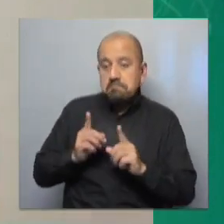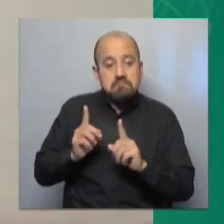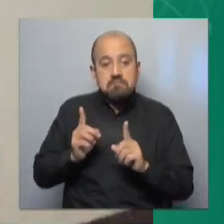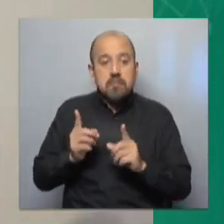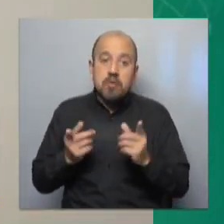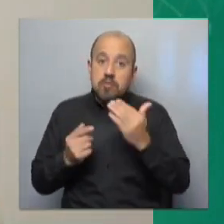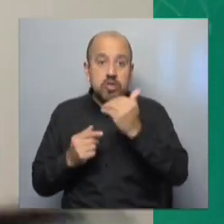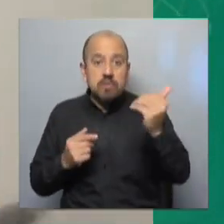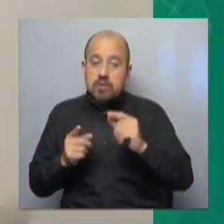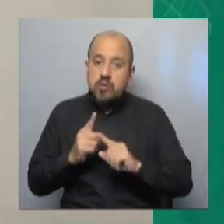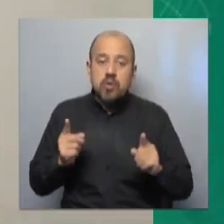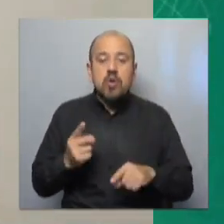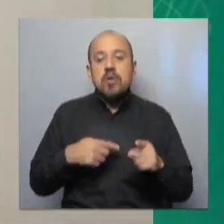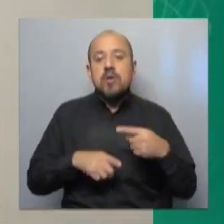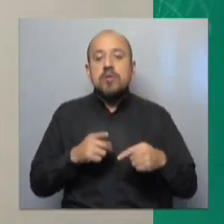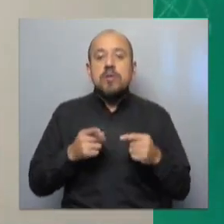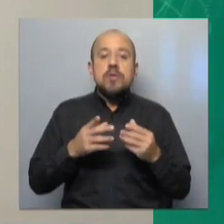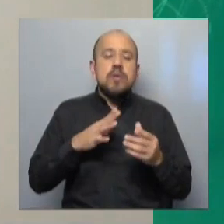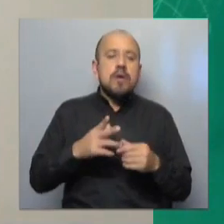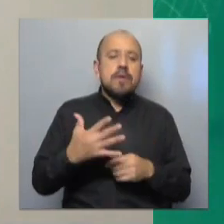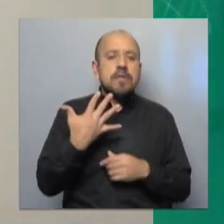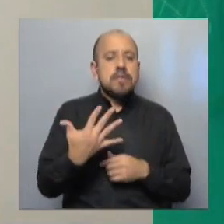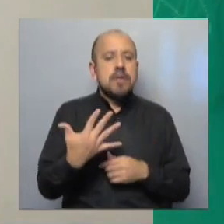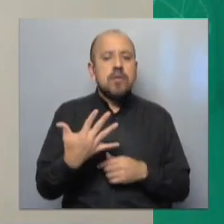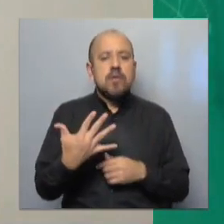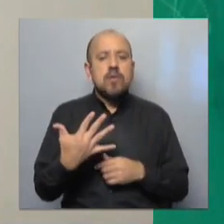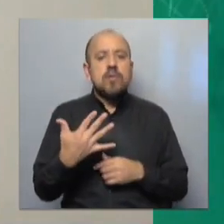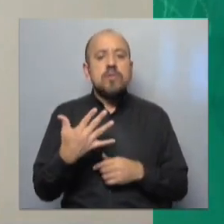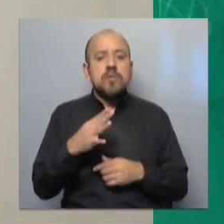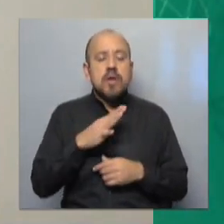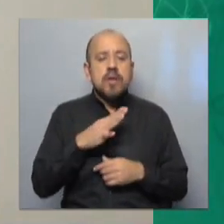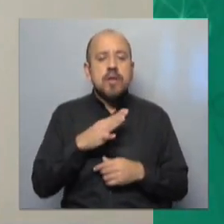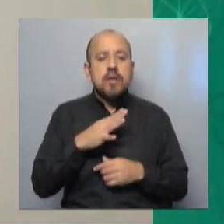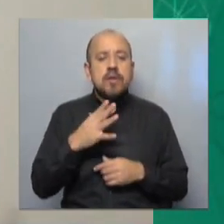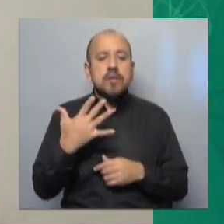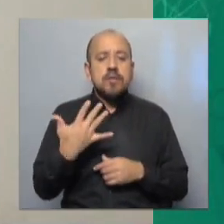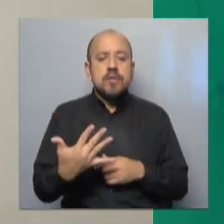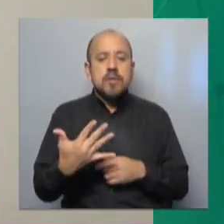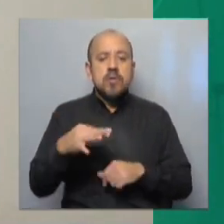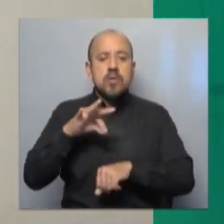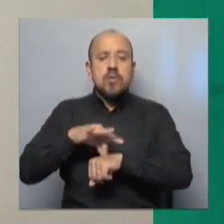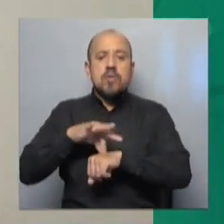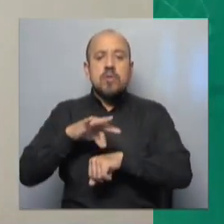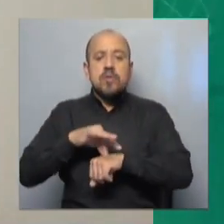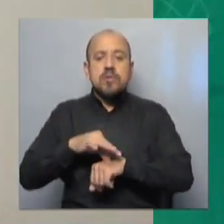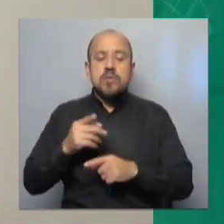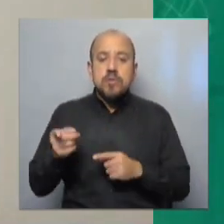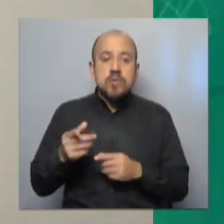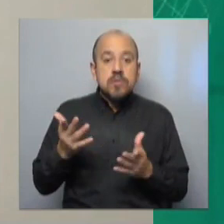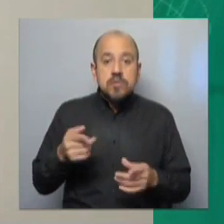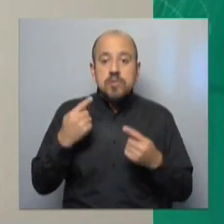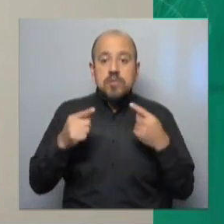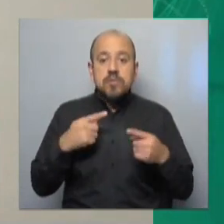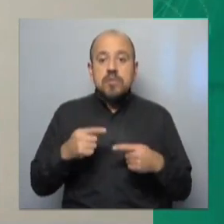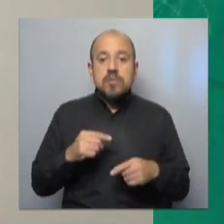que esta ciudad no llamara y teníamos cinco este tenemos cinco colegas a los cuales éste de diferentes